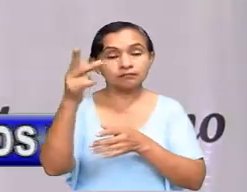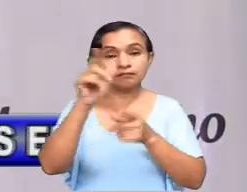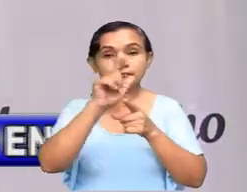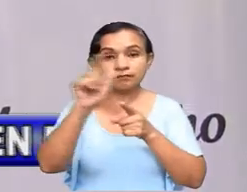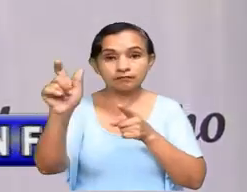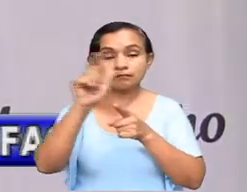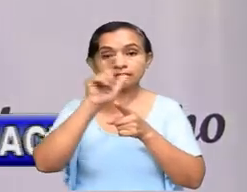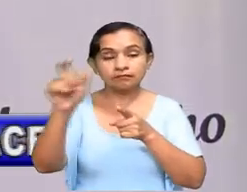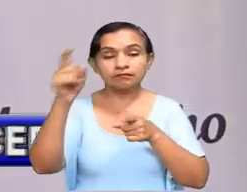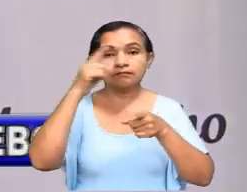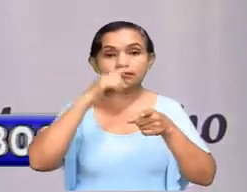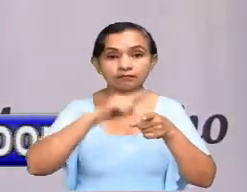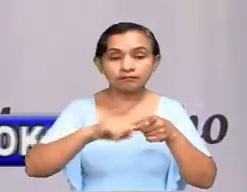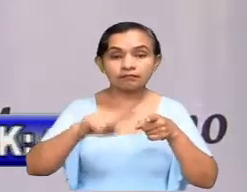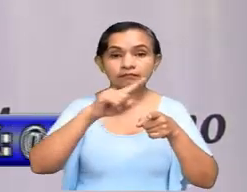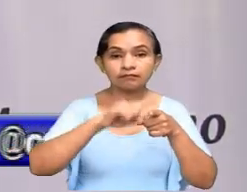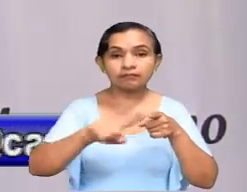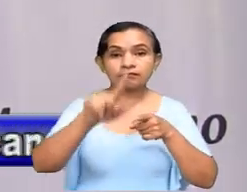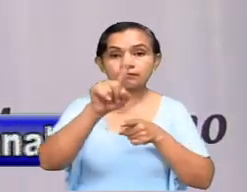para pagar en cuotas desde los